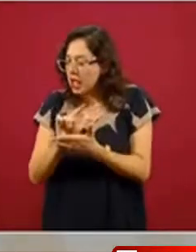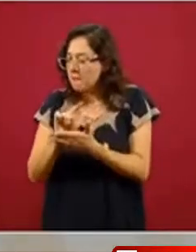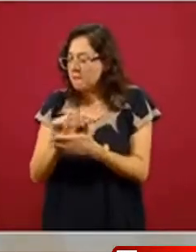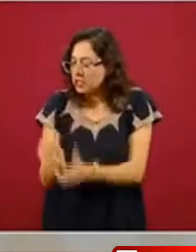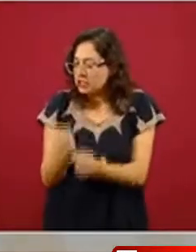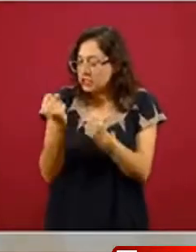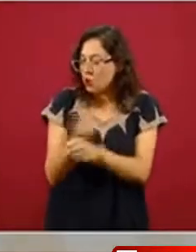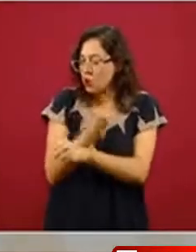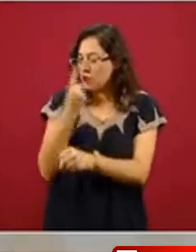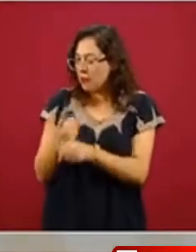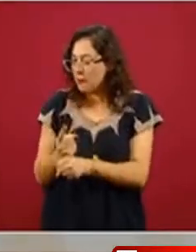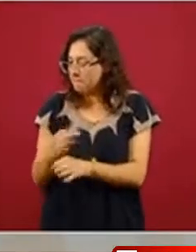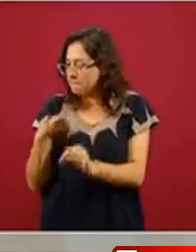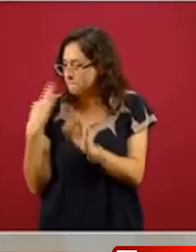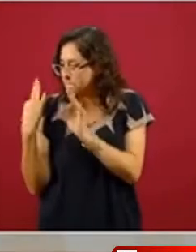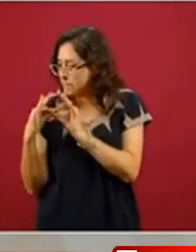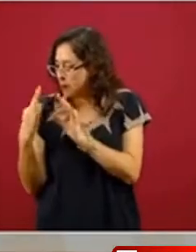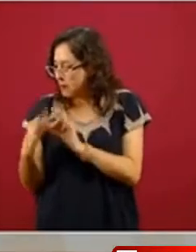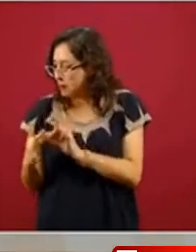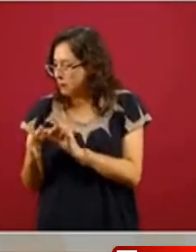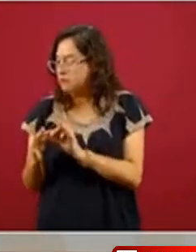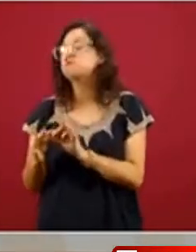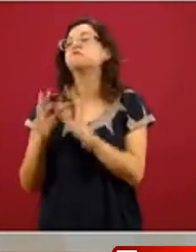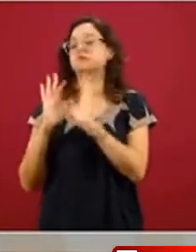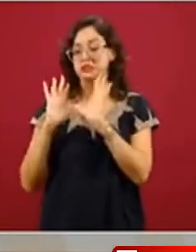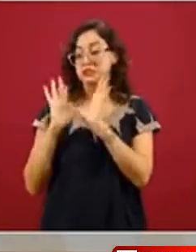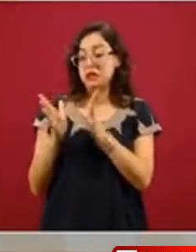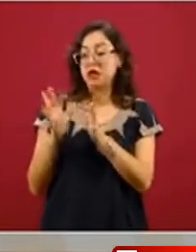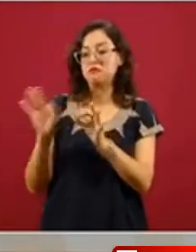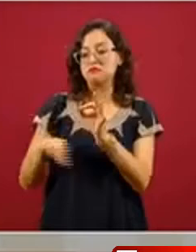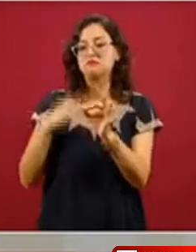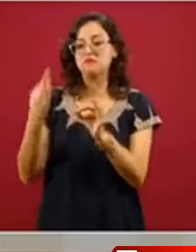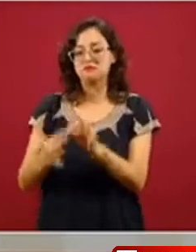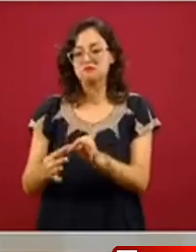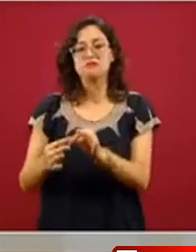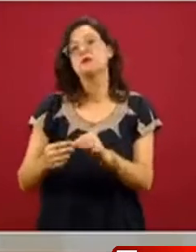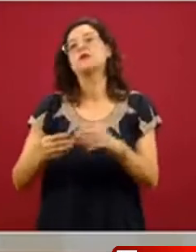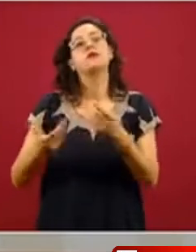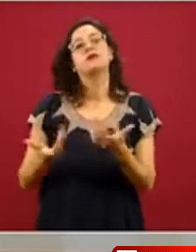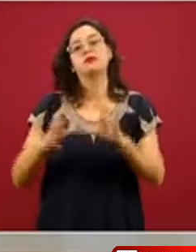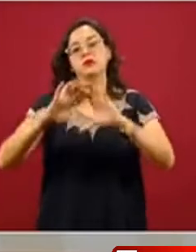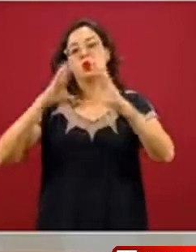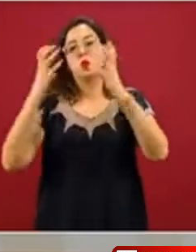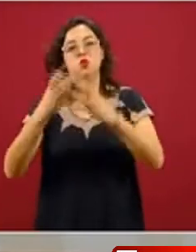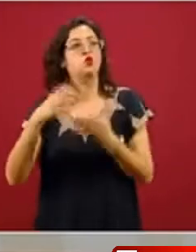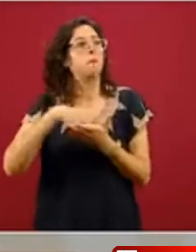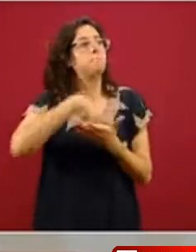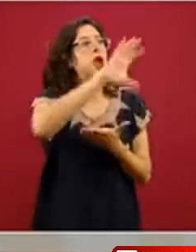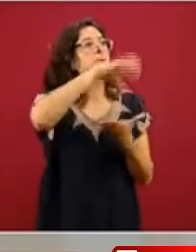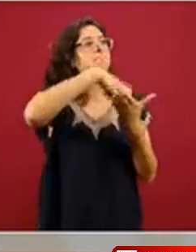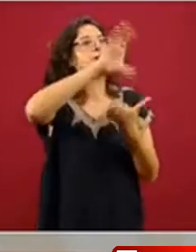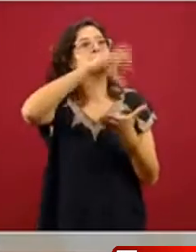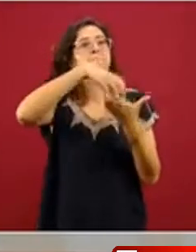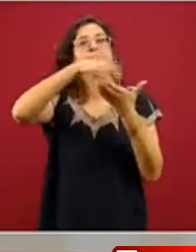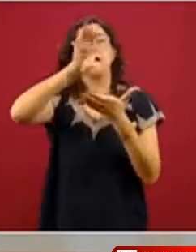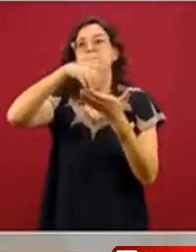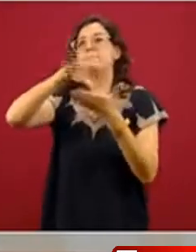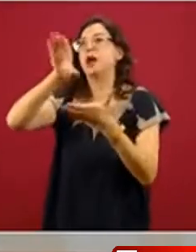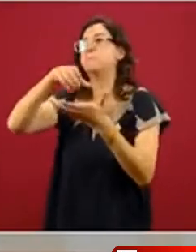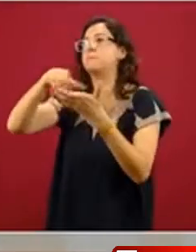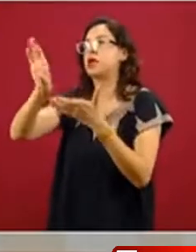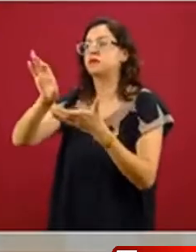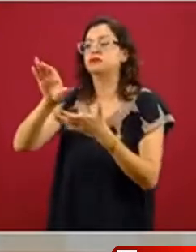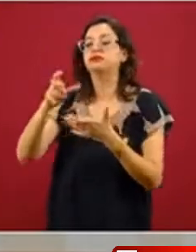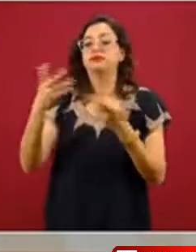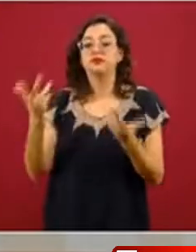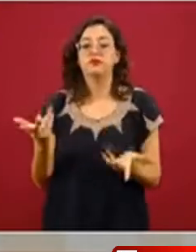de seguridad y de eficacia y se va al mercado, a los distintos países que contratan vacunas